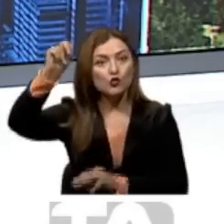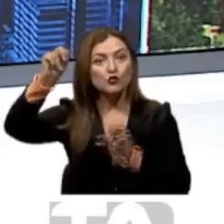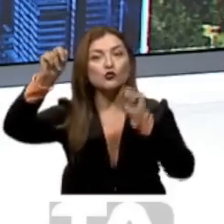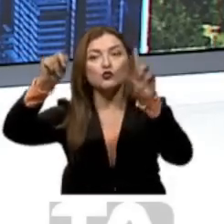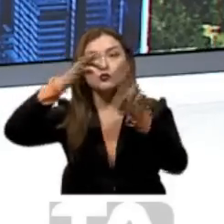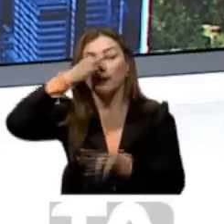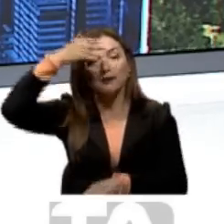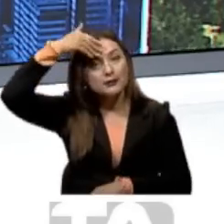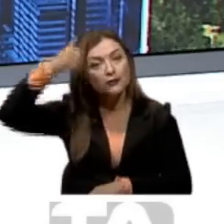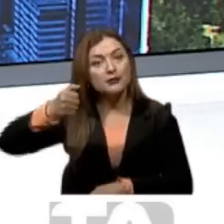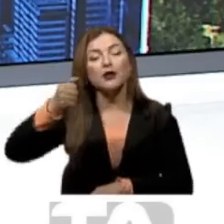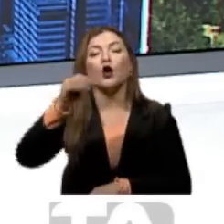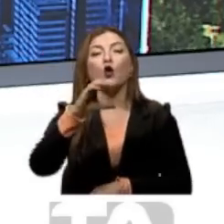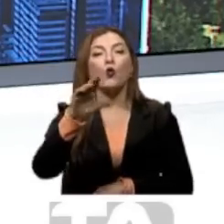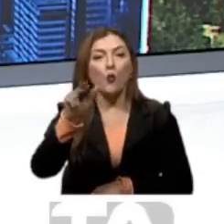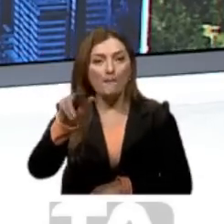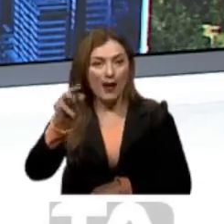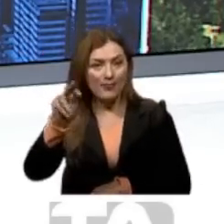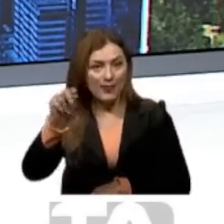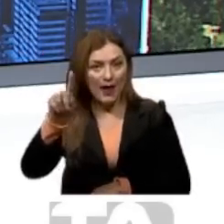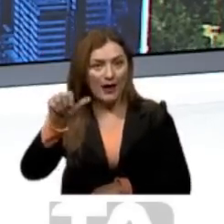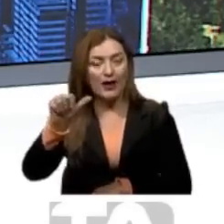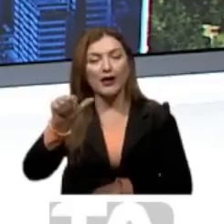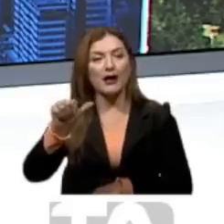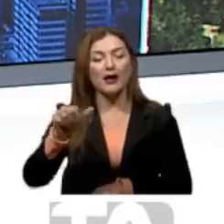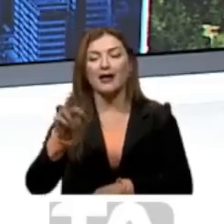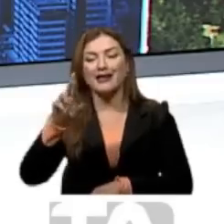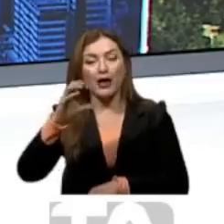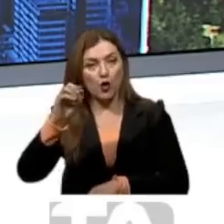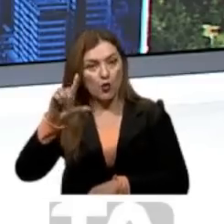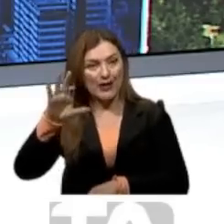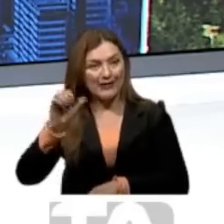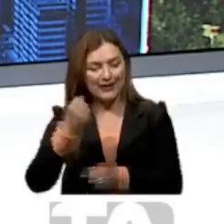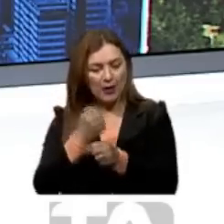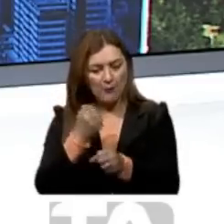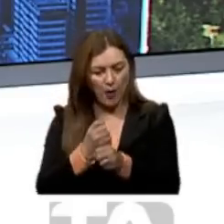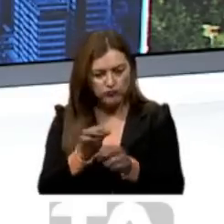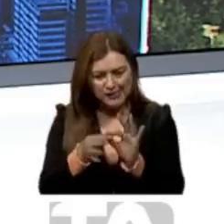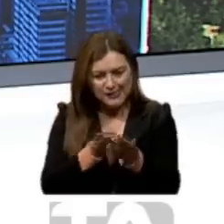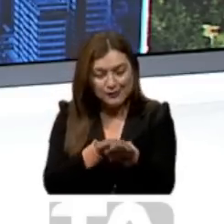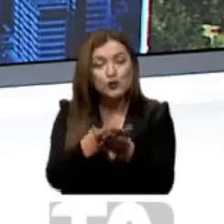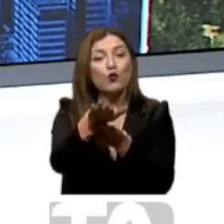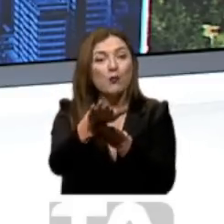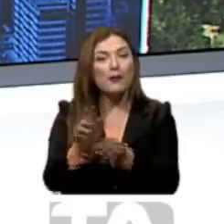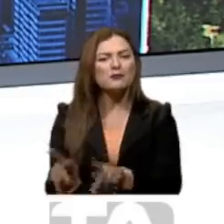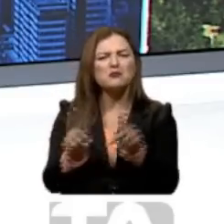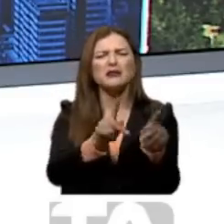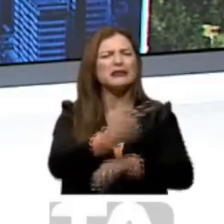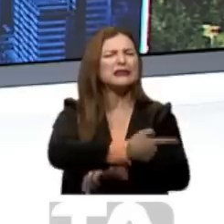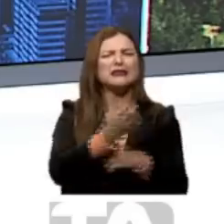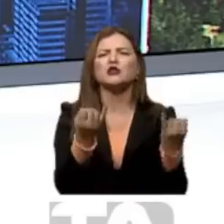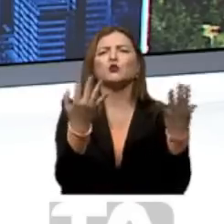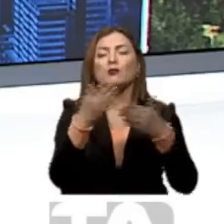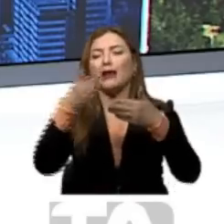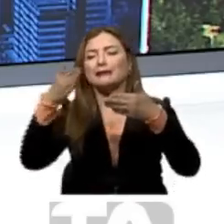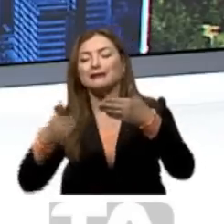Santo Domingo, Cumandá y La Recoleta. Los trabajos de repavimentación en toda esta zona están planificados por 51 días. vías. Y usted